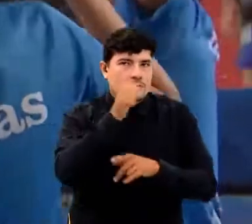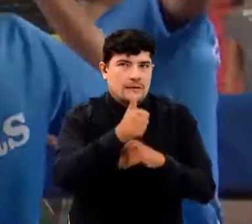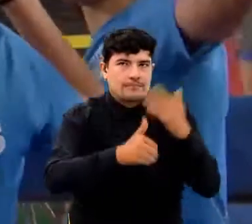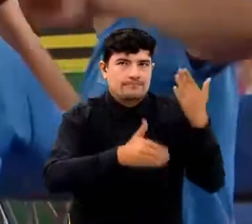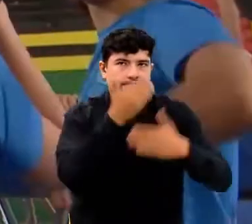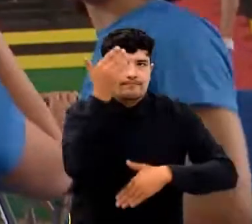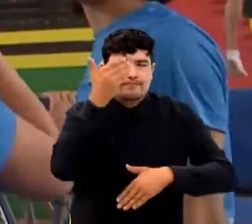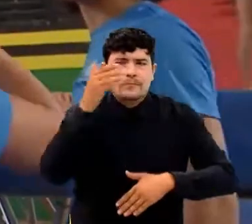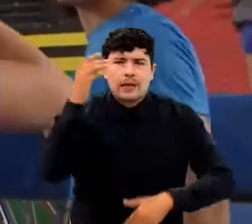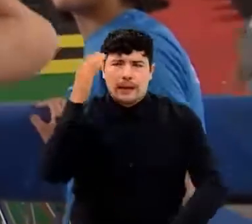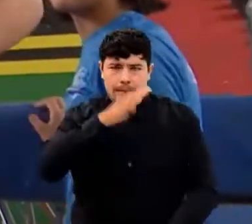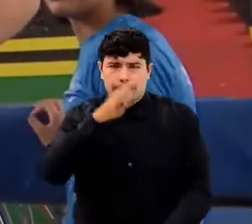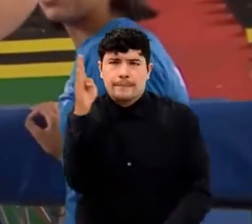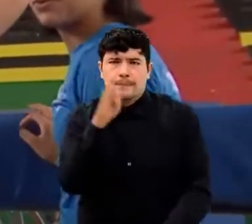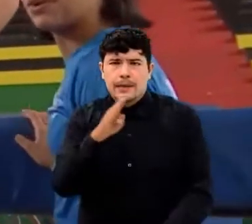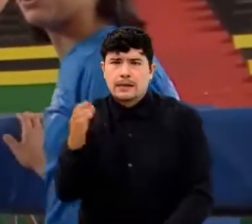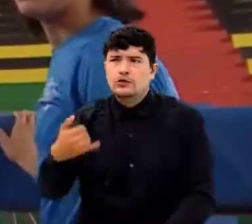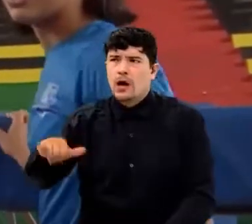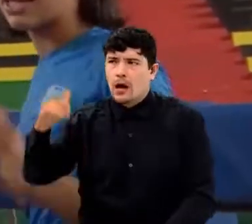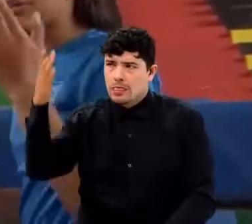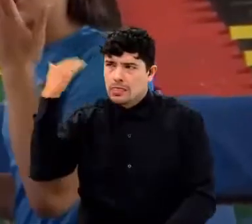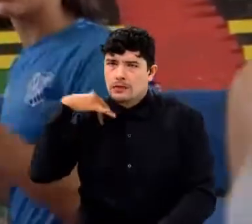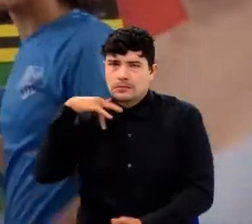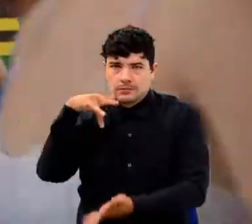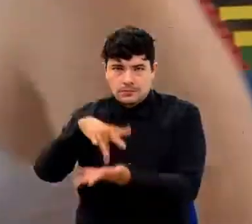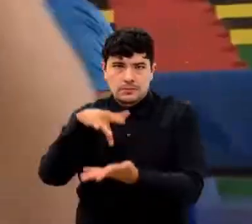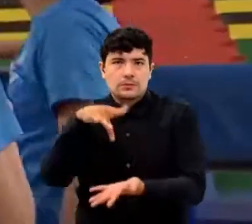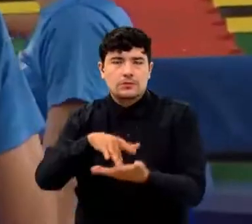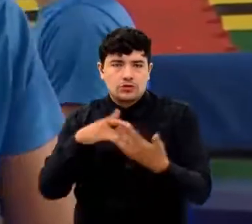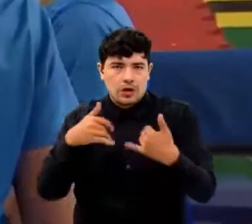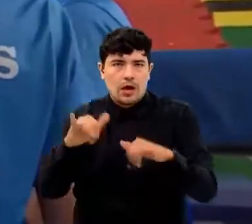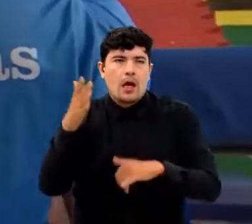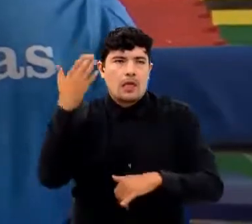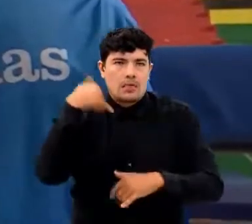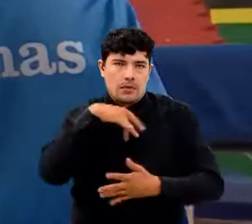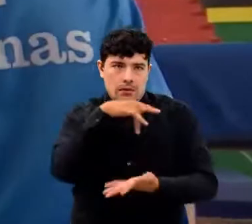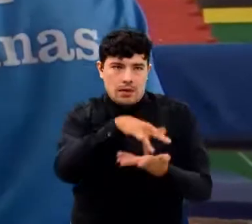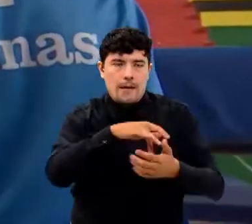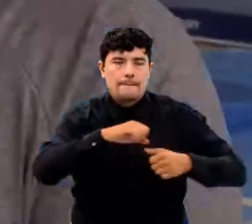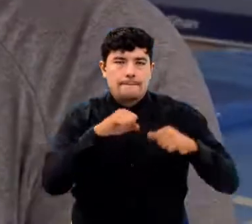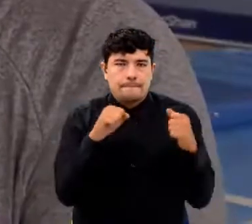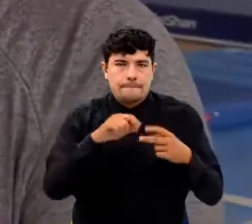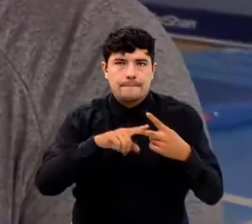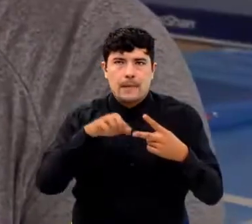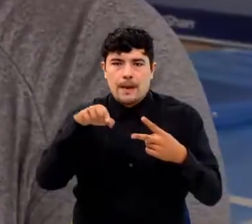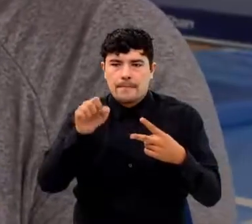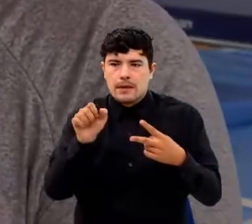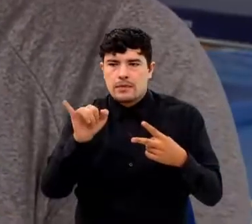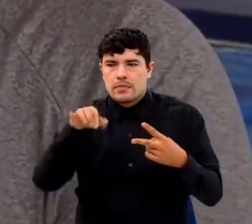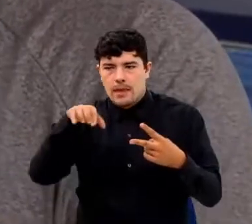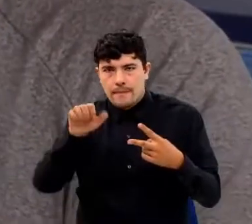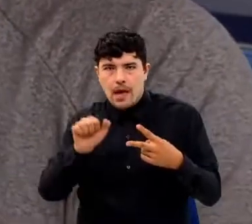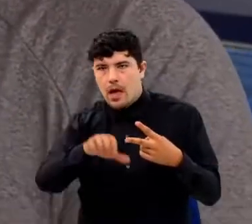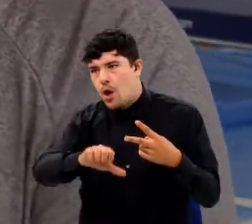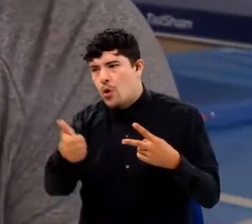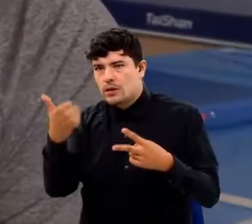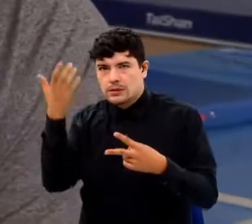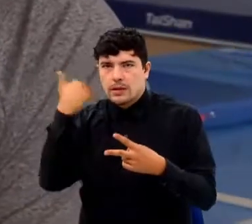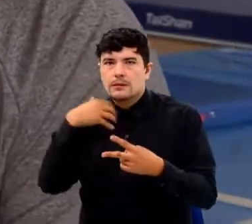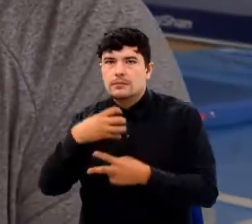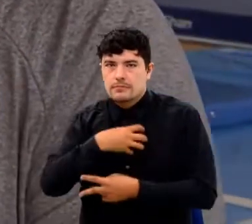ya habían visitado el territorio colombiano. Ya estuve en Bogotá, en Paipa, en otras competiciones.